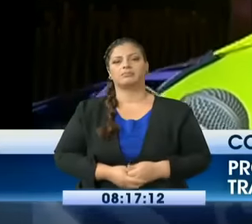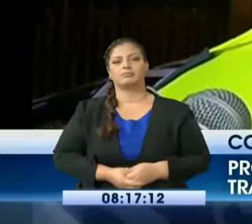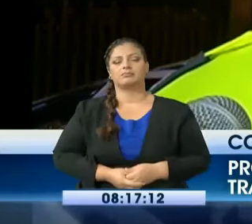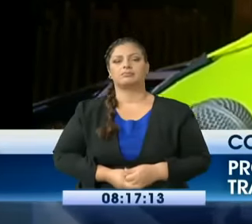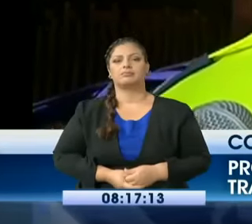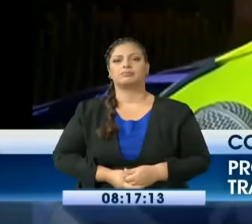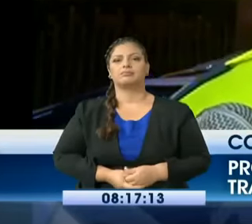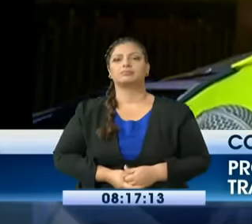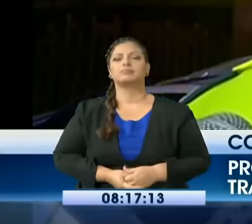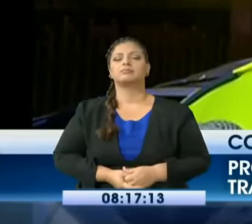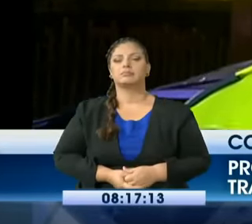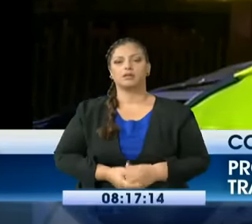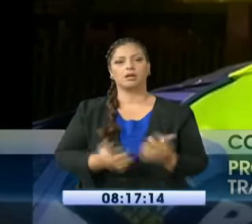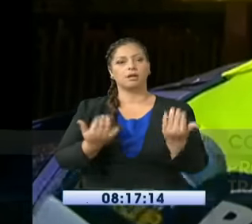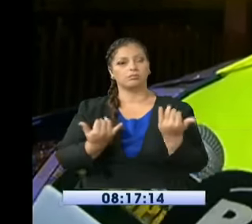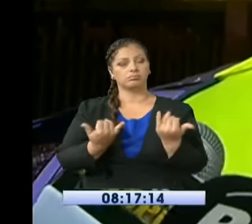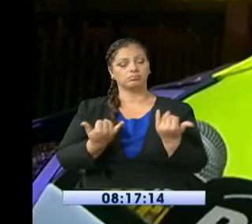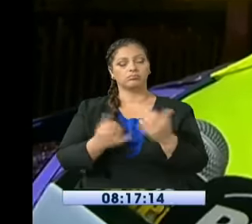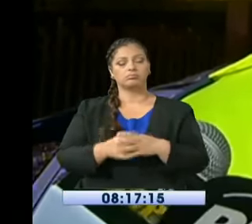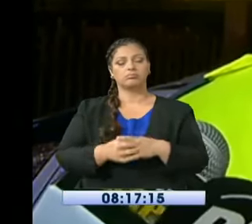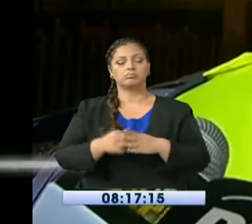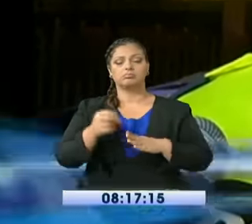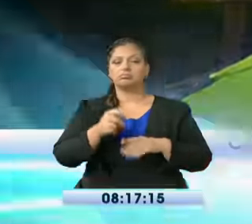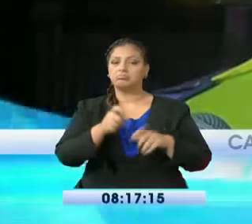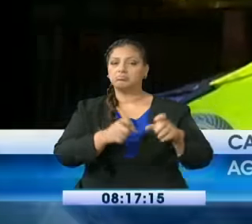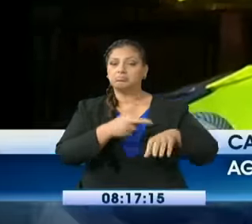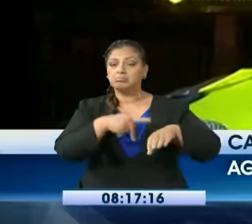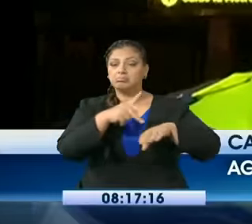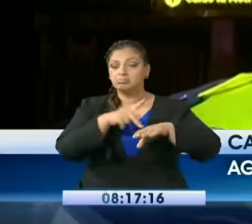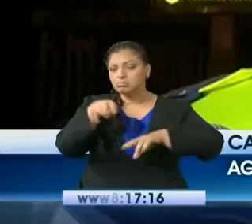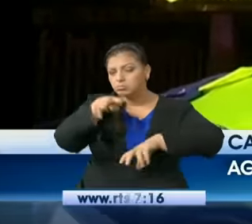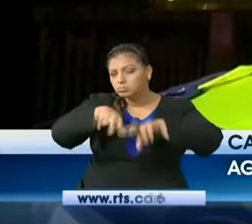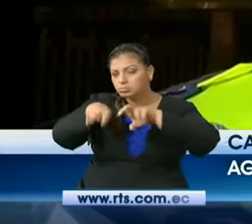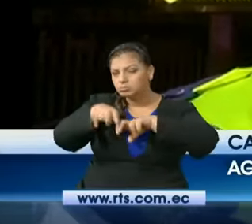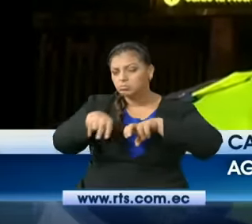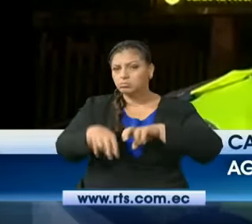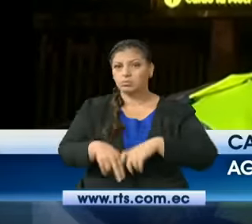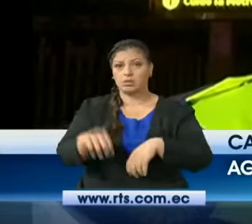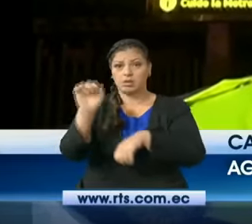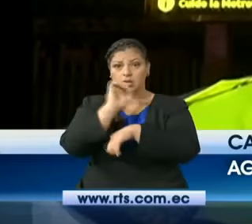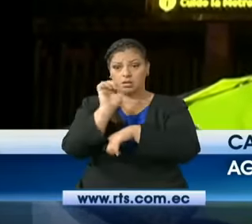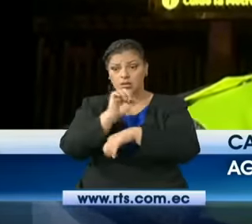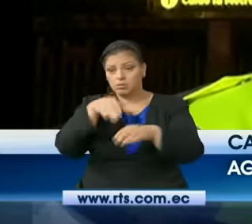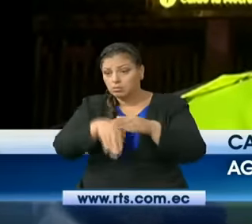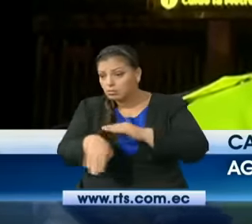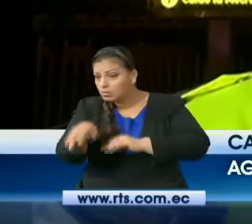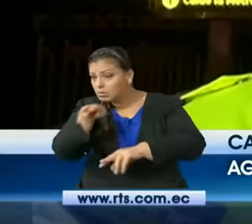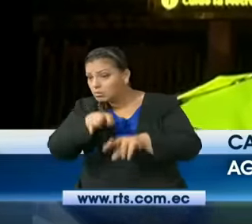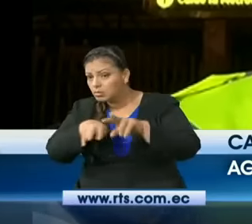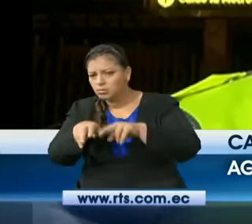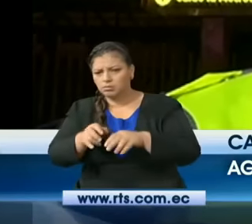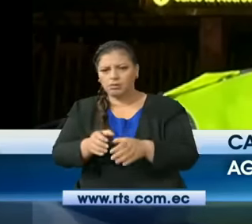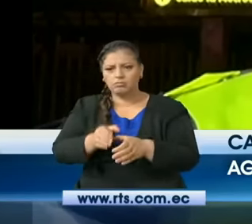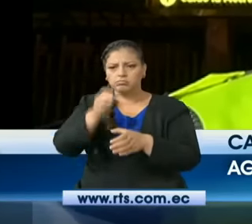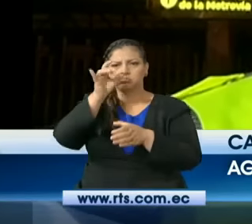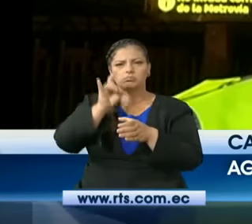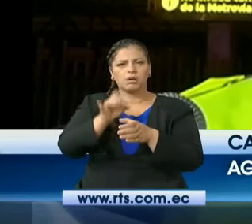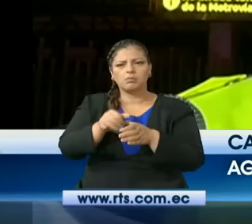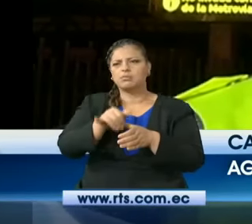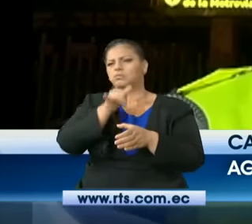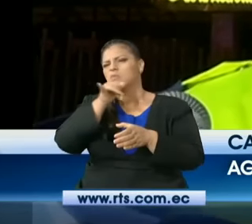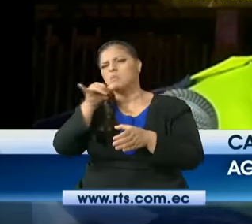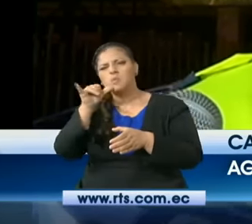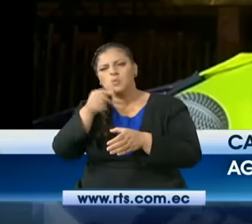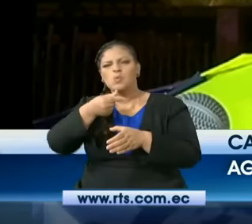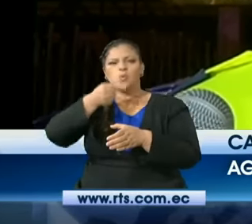posterior, los peritos determinarán las causas. Ante la presunción de que estaba en estado etílico, ¿han revisado el vehículo de pronto botellas de